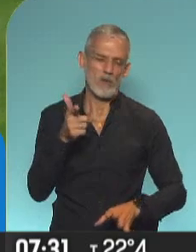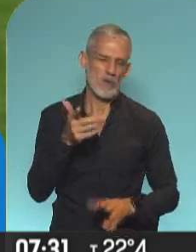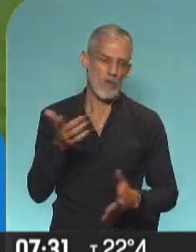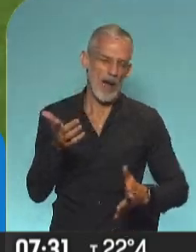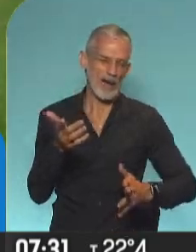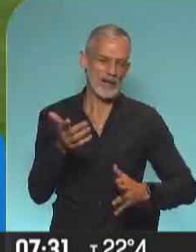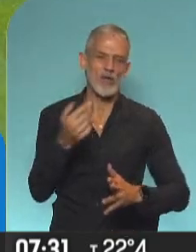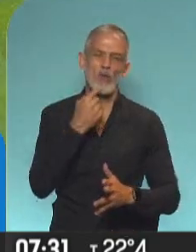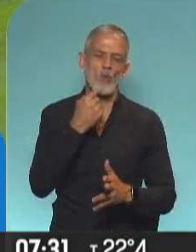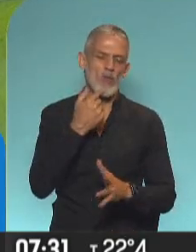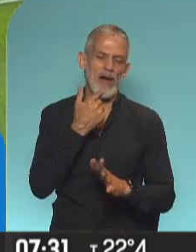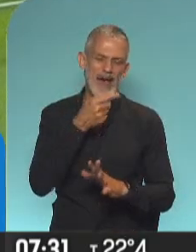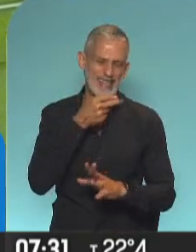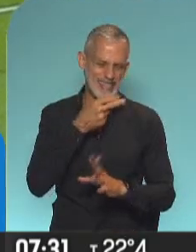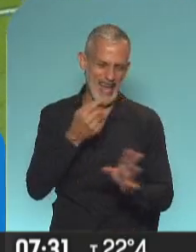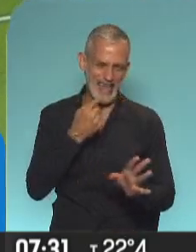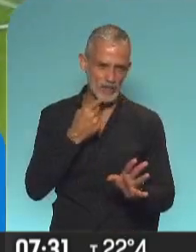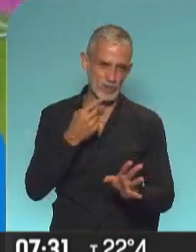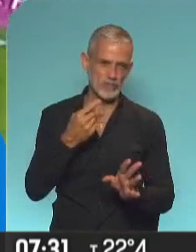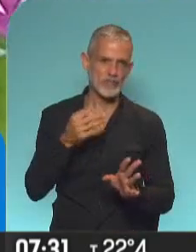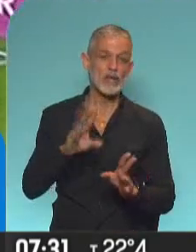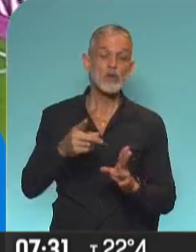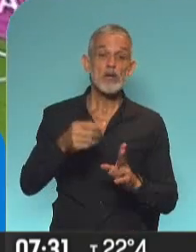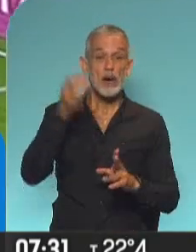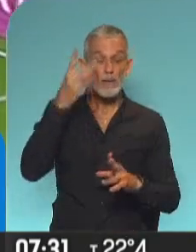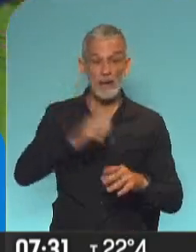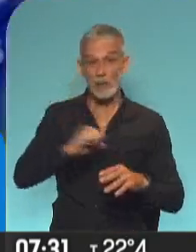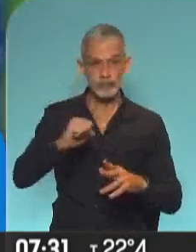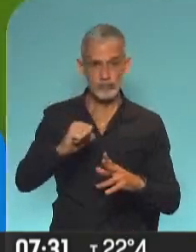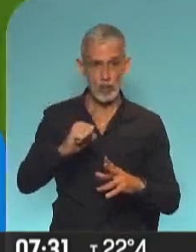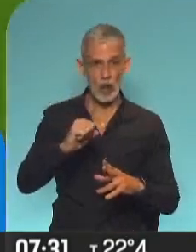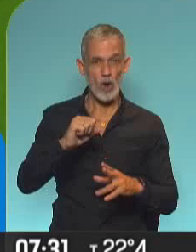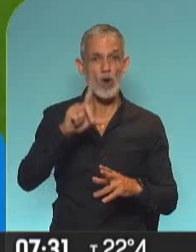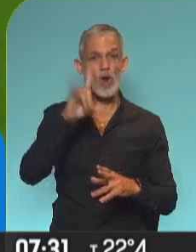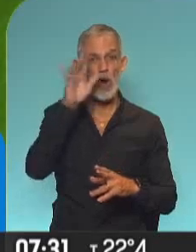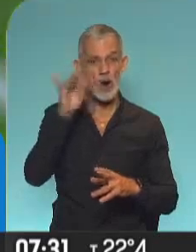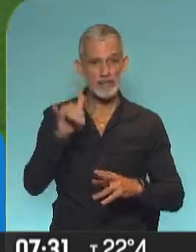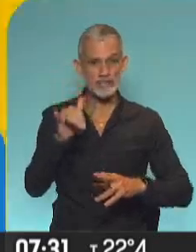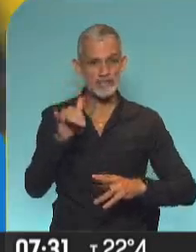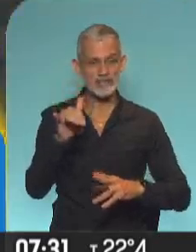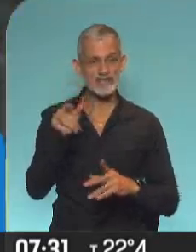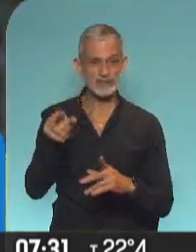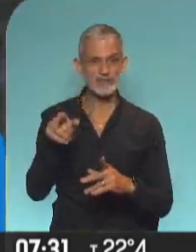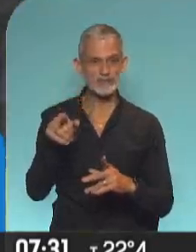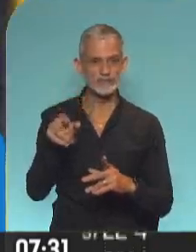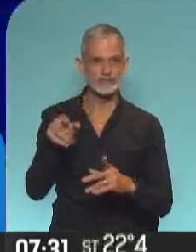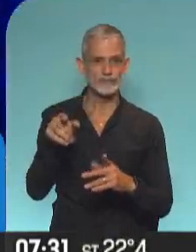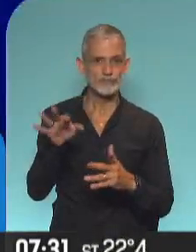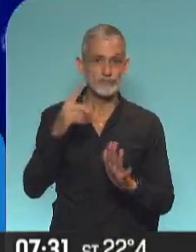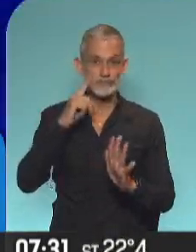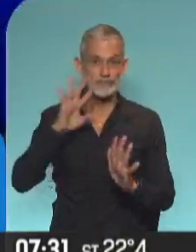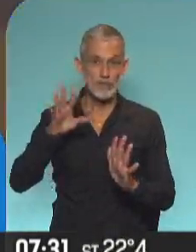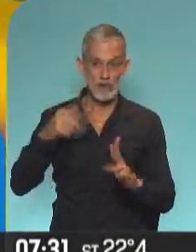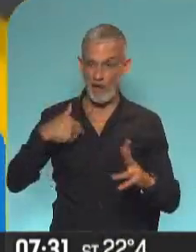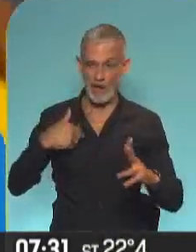ningún tipo de duda que lo fue. El contacto existe. Lisandro López en una función también totalmente desconocida. Queda